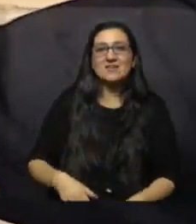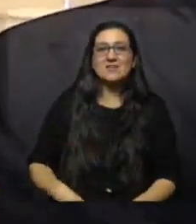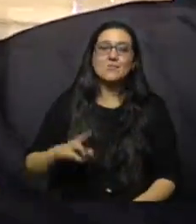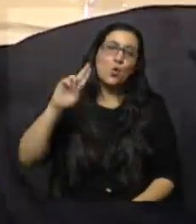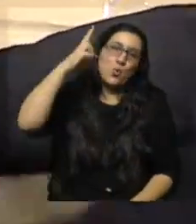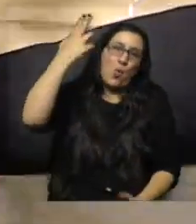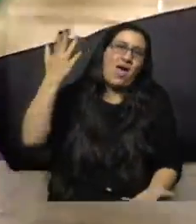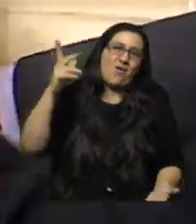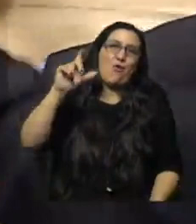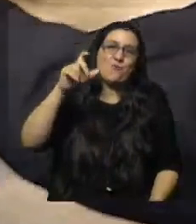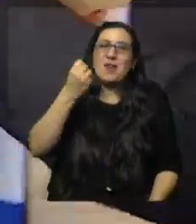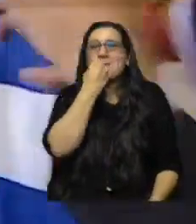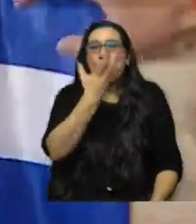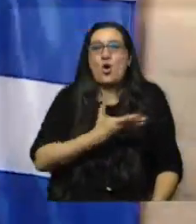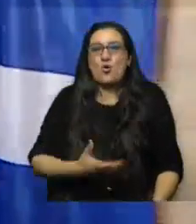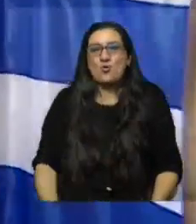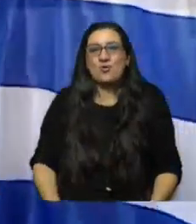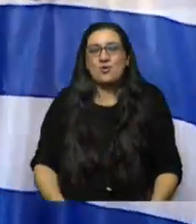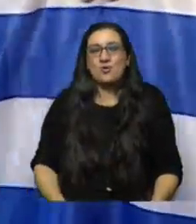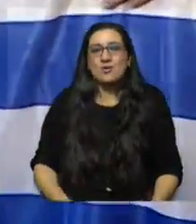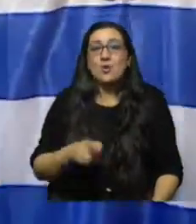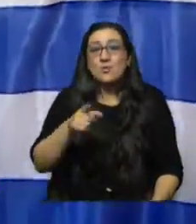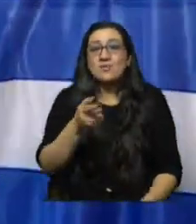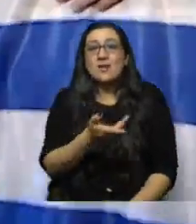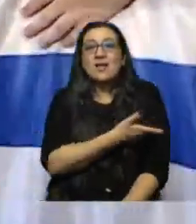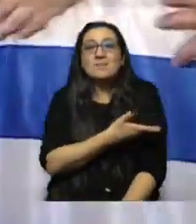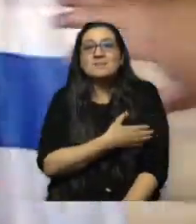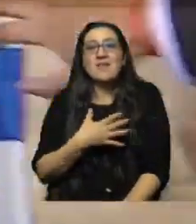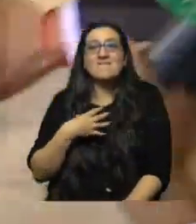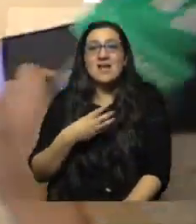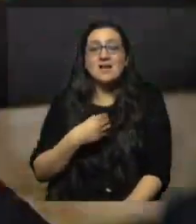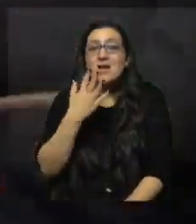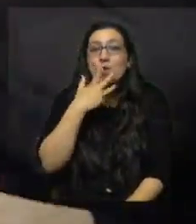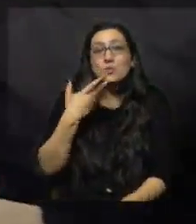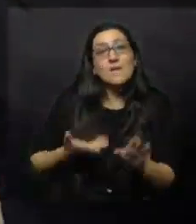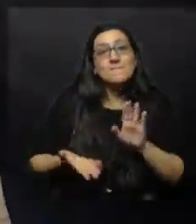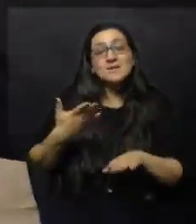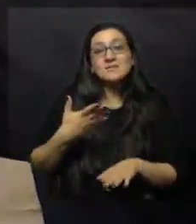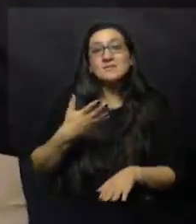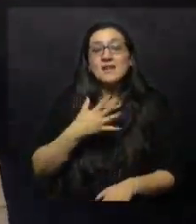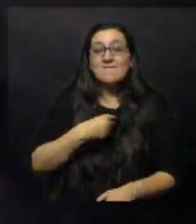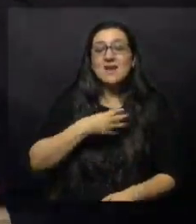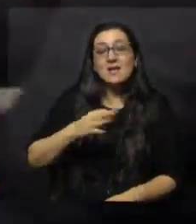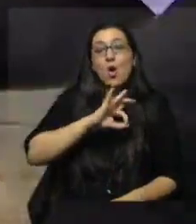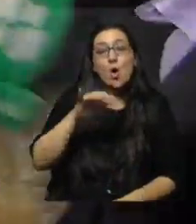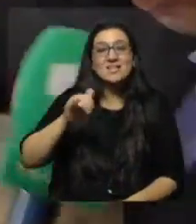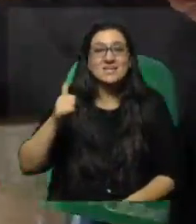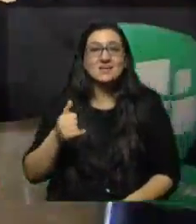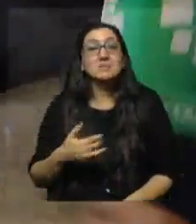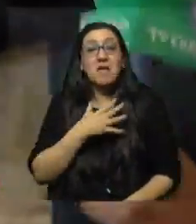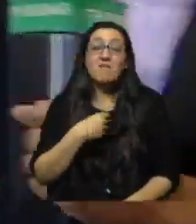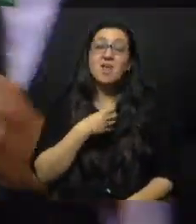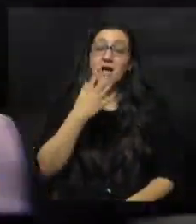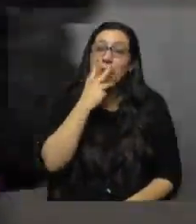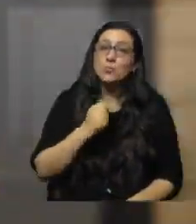Uruguay. La más grande. Qué lindo. Usted tiene la camiseta blanca. ¿Le gusta más la blanca que la celeste o no? Un poco más. Un poco más. Bien. Me